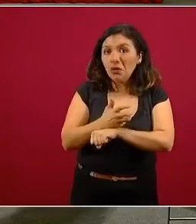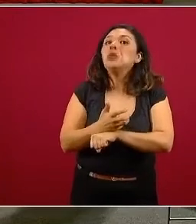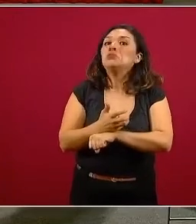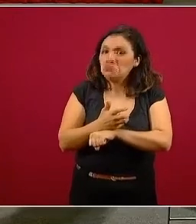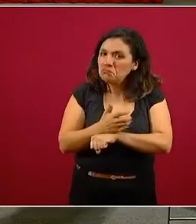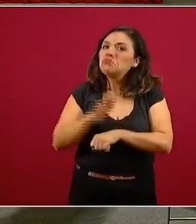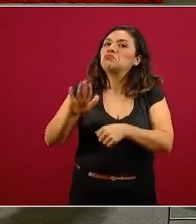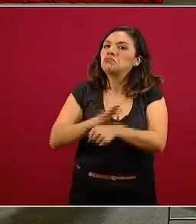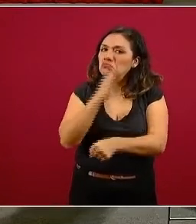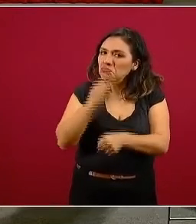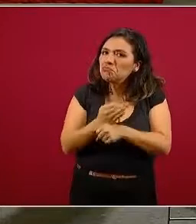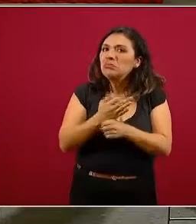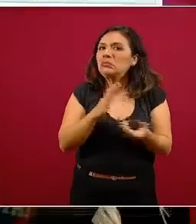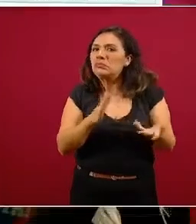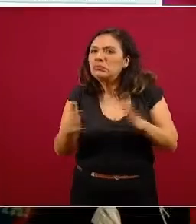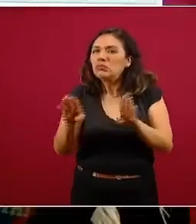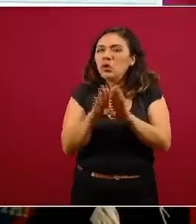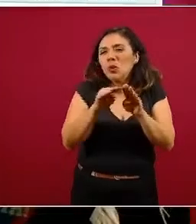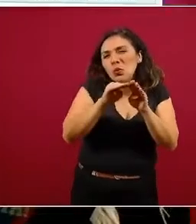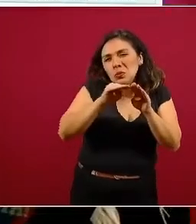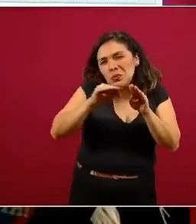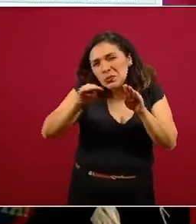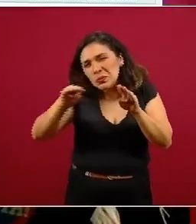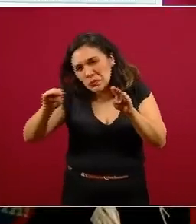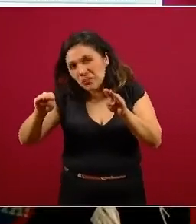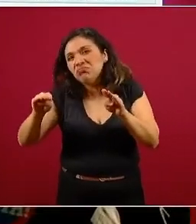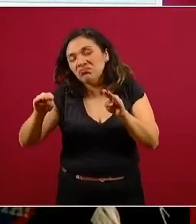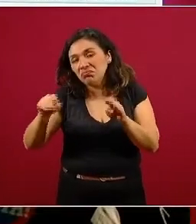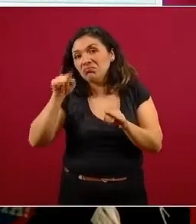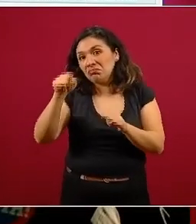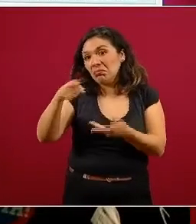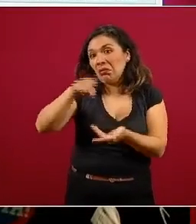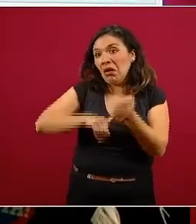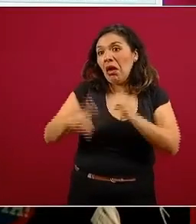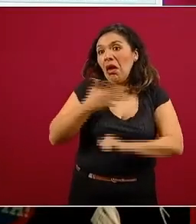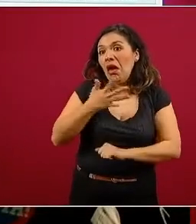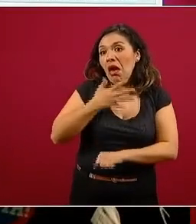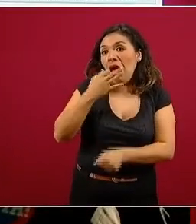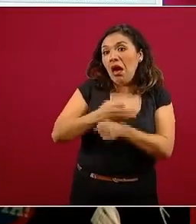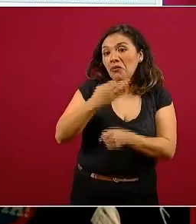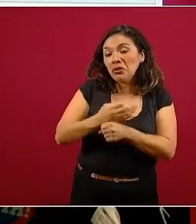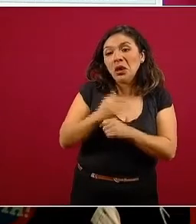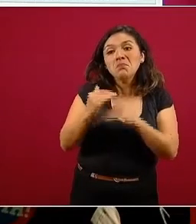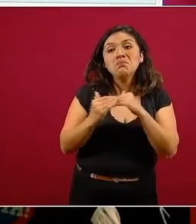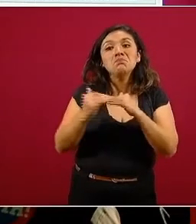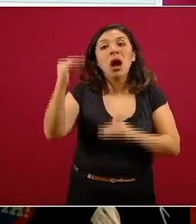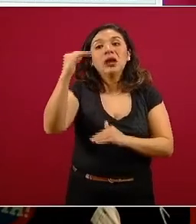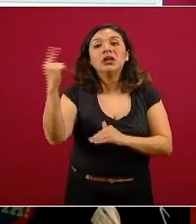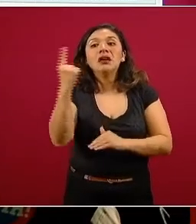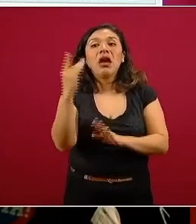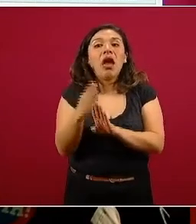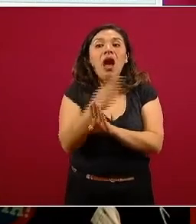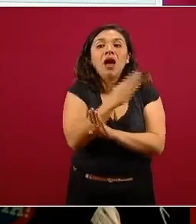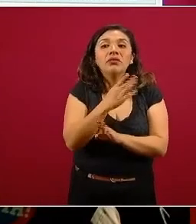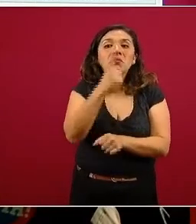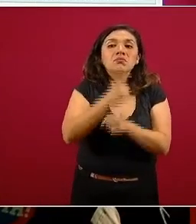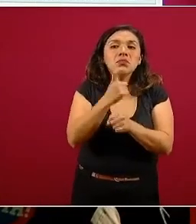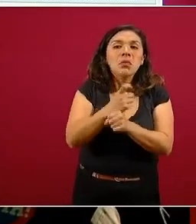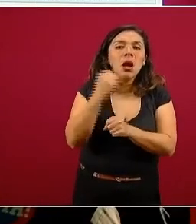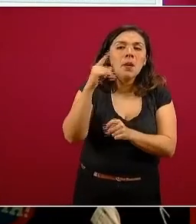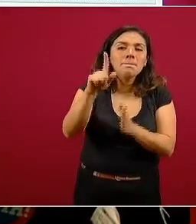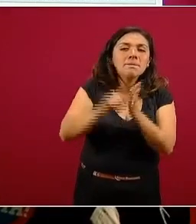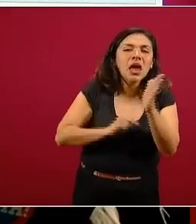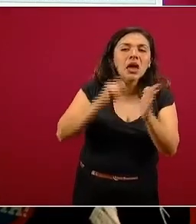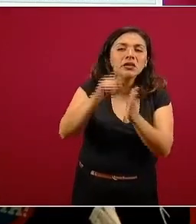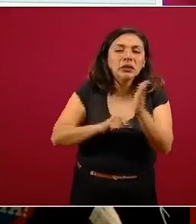mantenido más bien en una meseta que inclusive se encuentra por encima del observado durante los primeros meses de